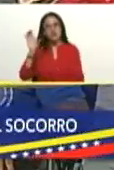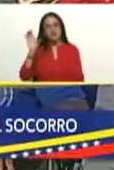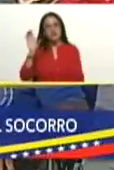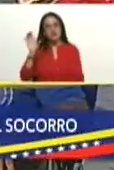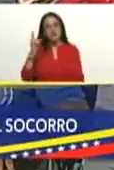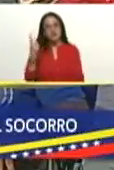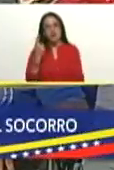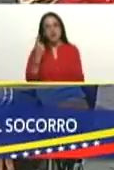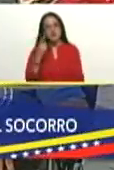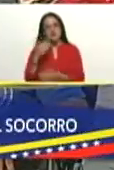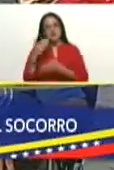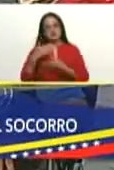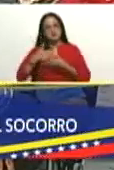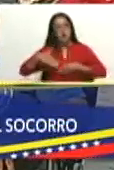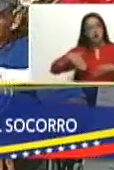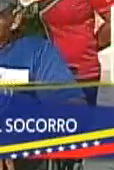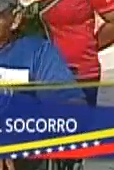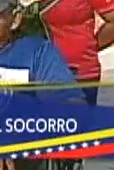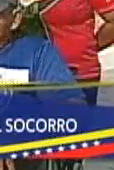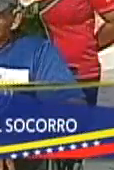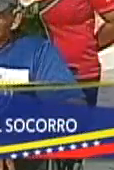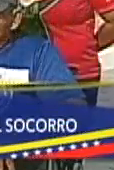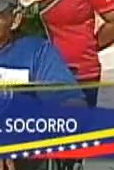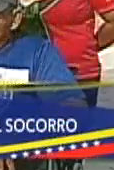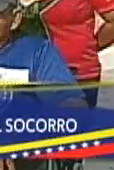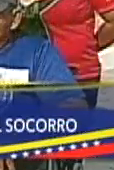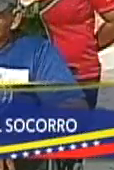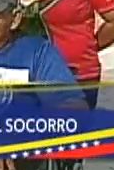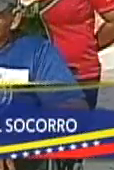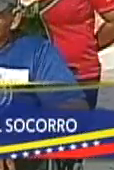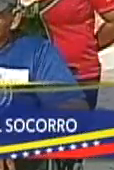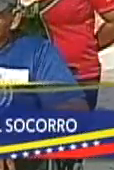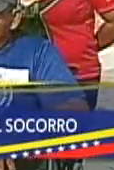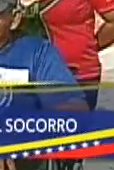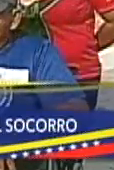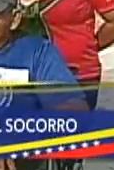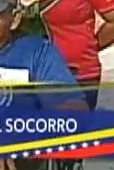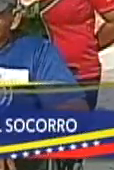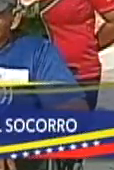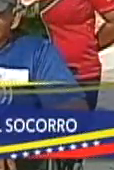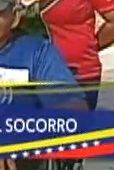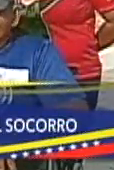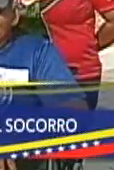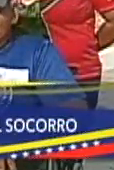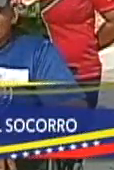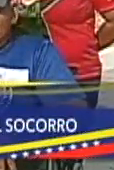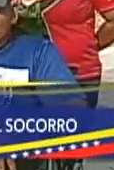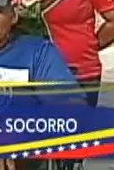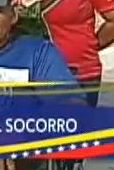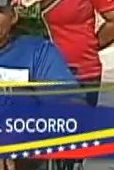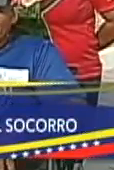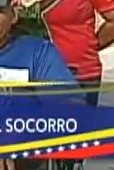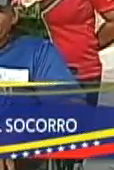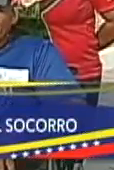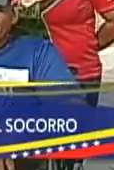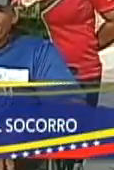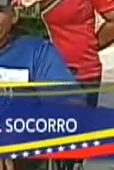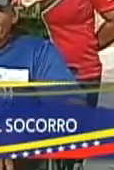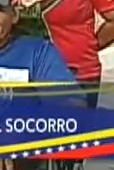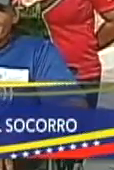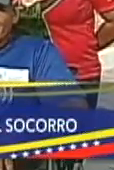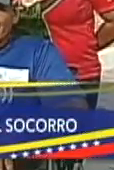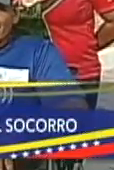por el río. En Táchira la inmensa mayoría de San Antonio, Ureña y La Fría nos consideramos que somos hombres y mujeres de Colombia,